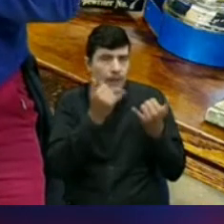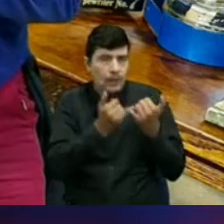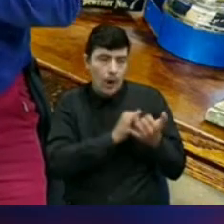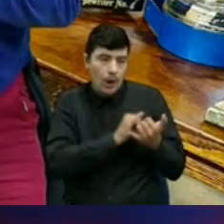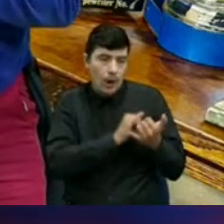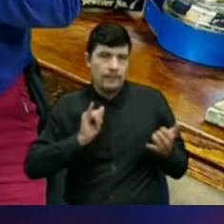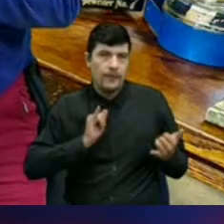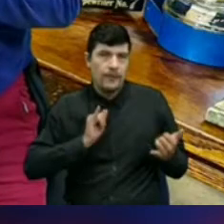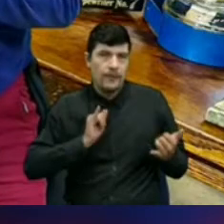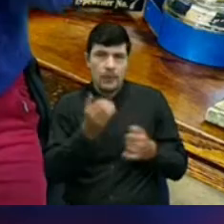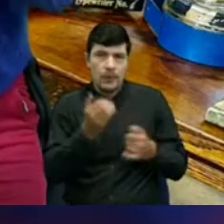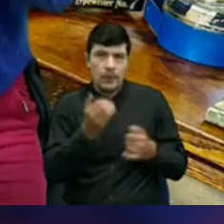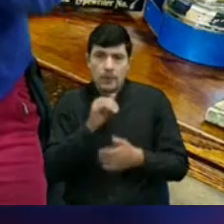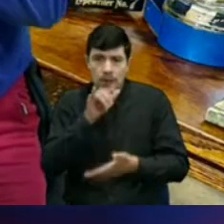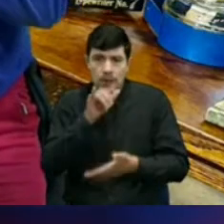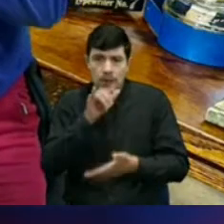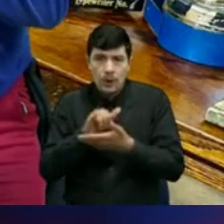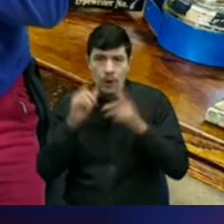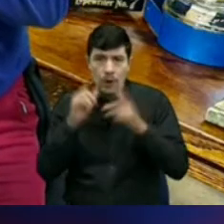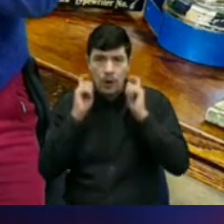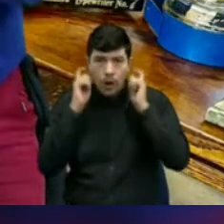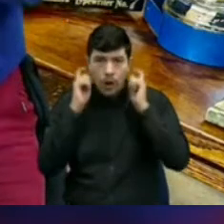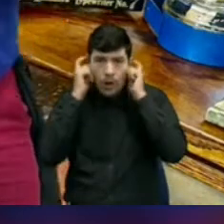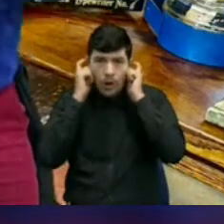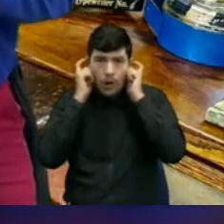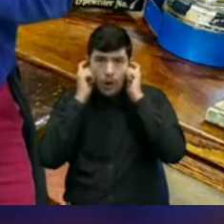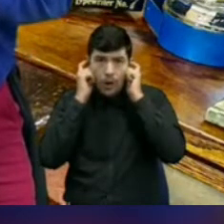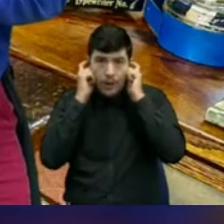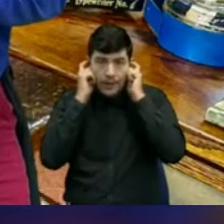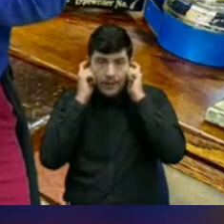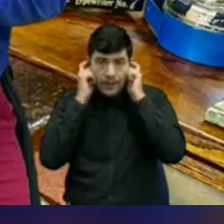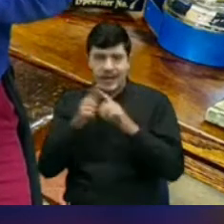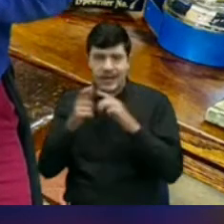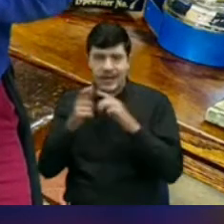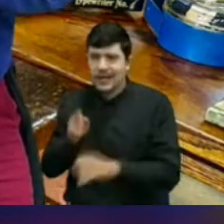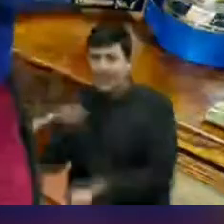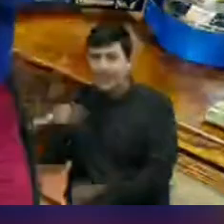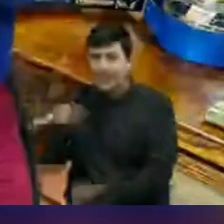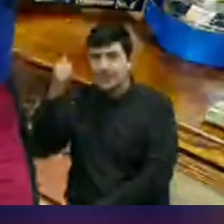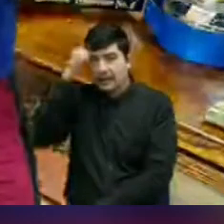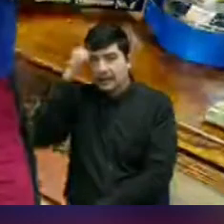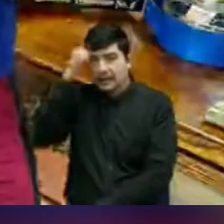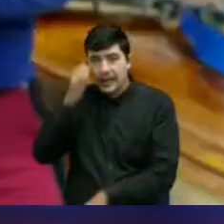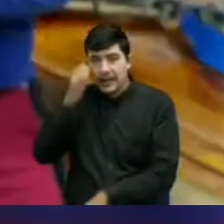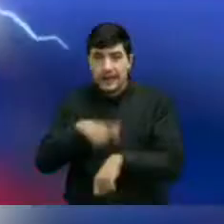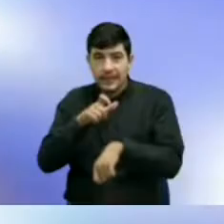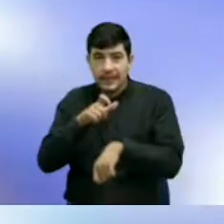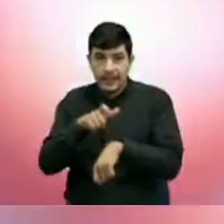los audífonos en tu época. Pero vamos con el profesor Tien a ver qué nos tiene.